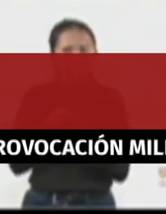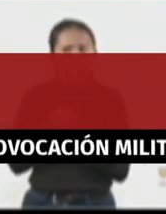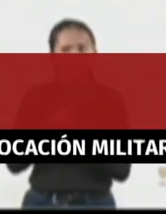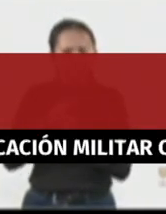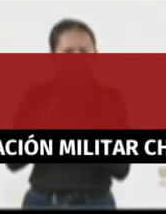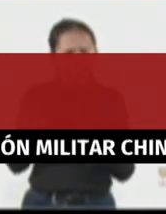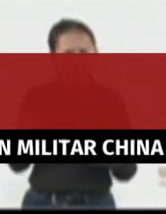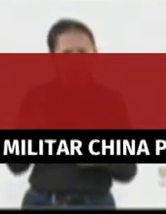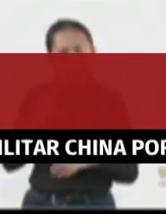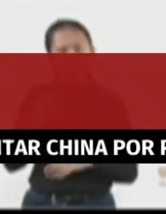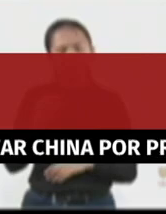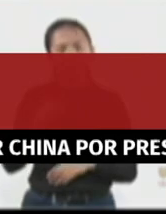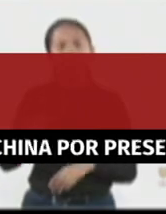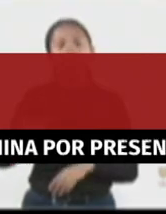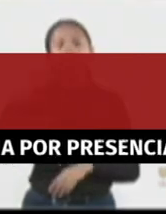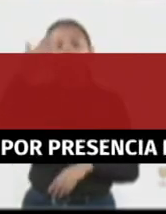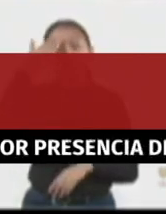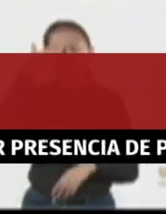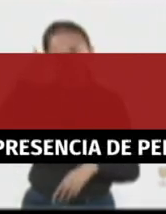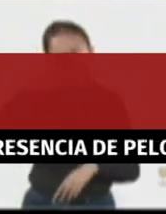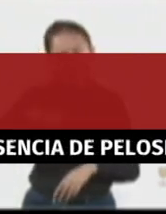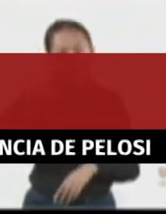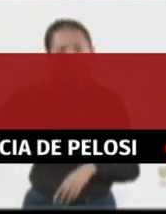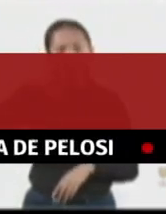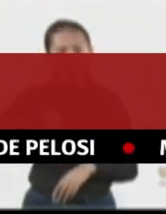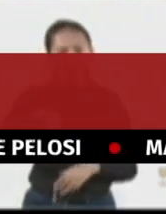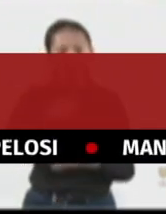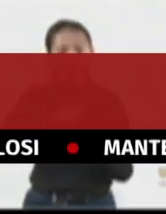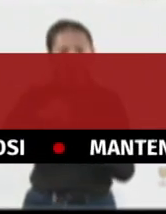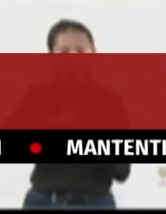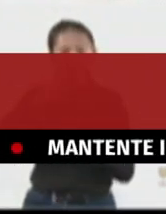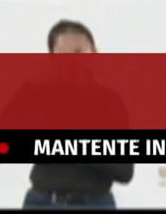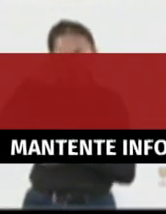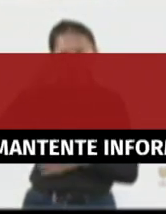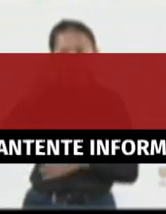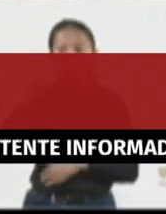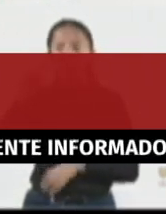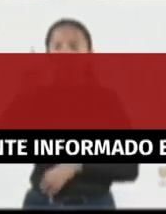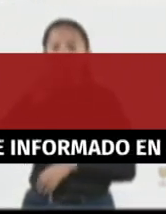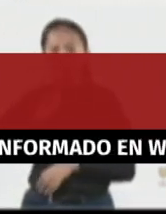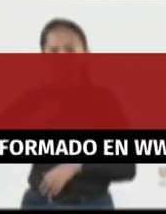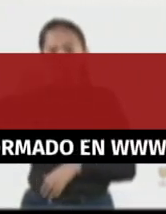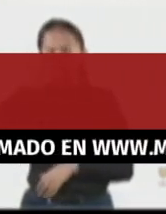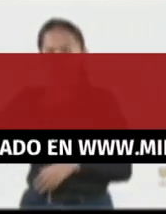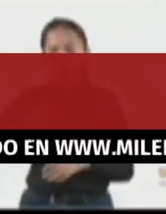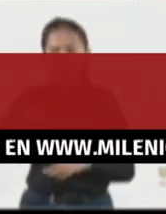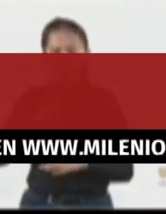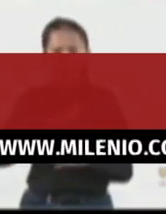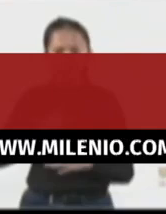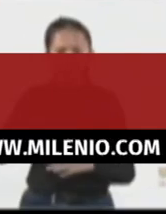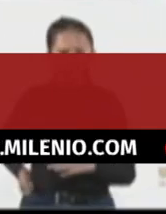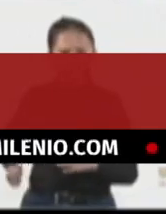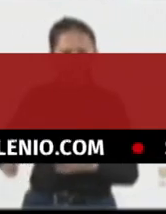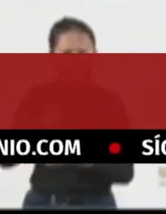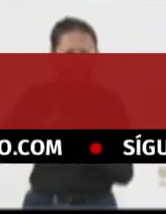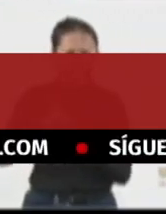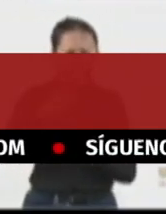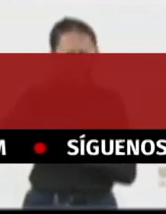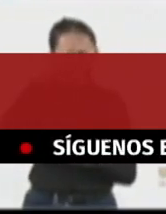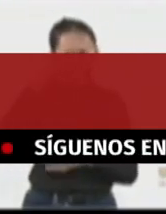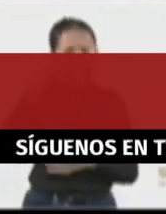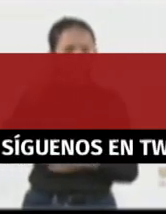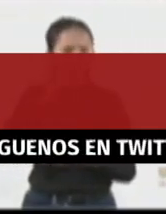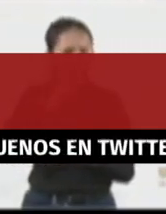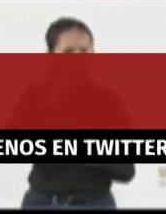que aquí en la Ciudad de México, en la jefa de gobierno, en todas las que trabajamos en la Ciudad de México, tienen